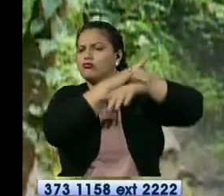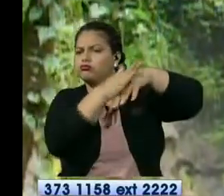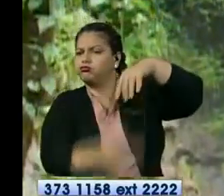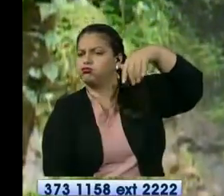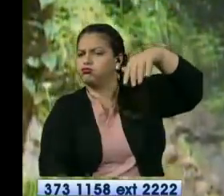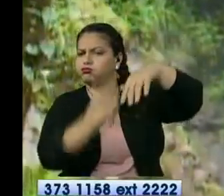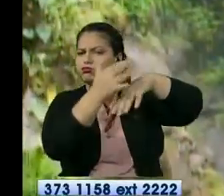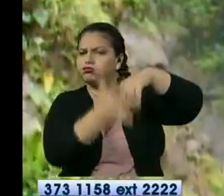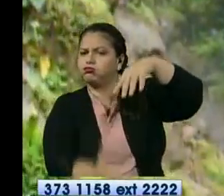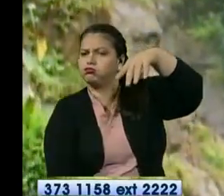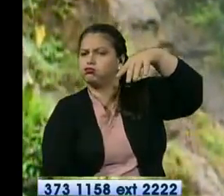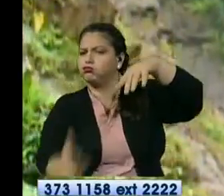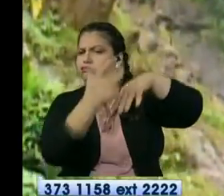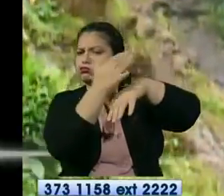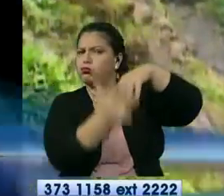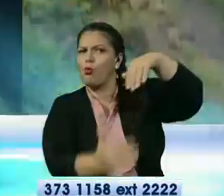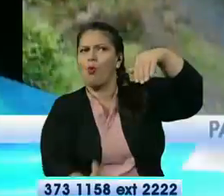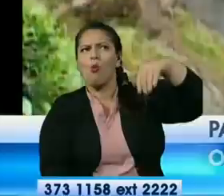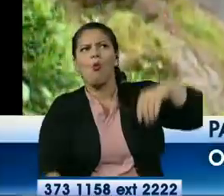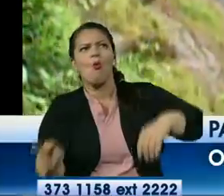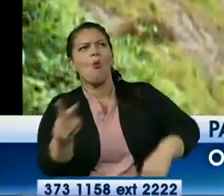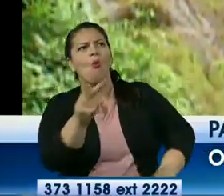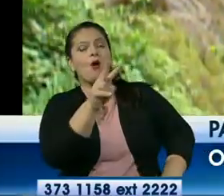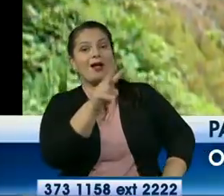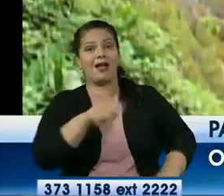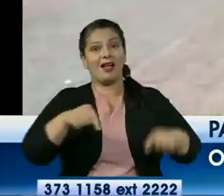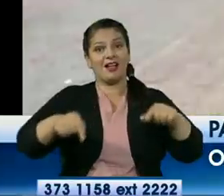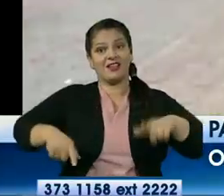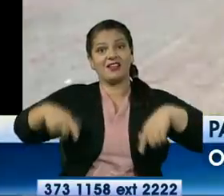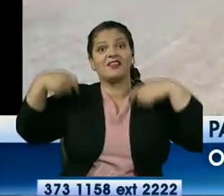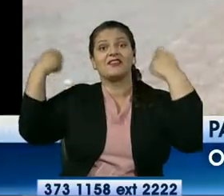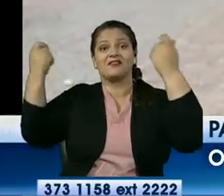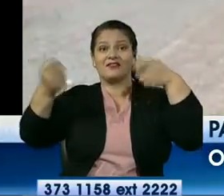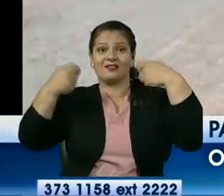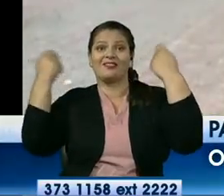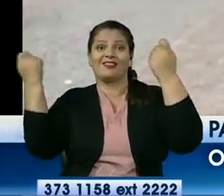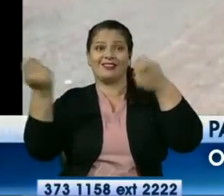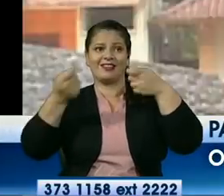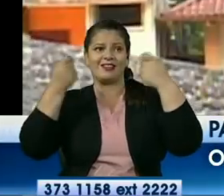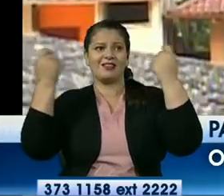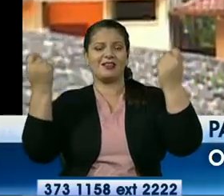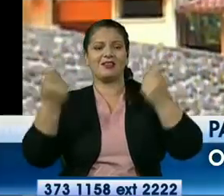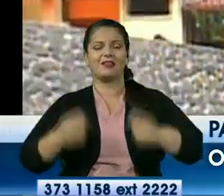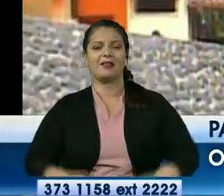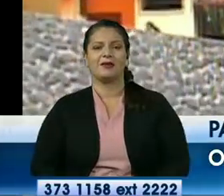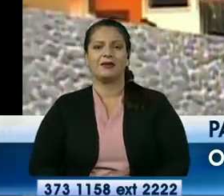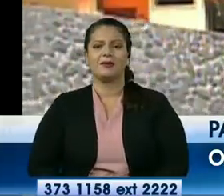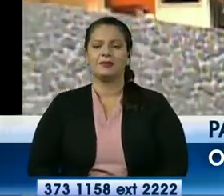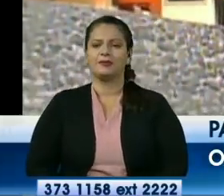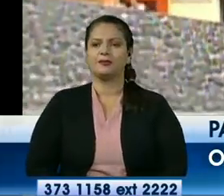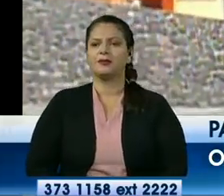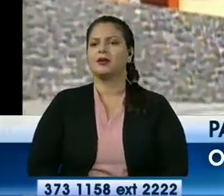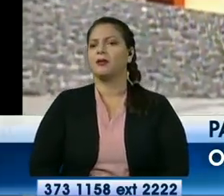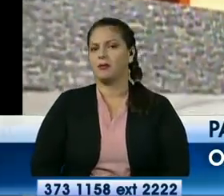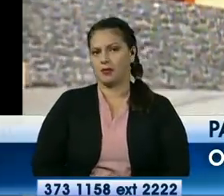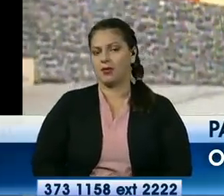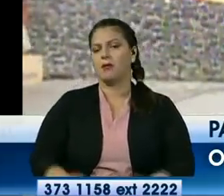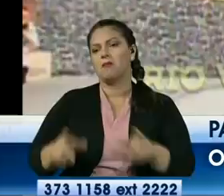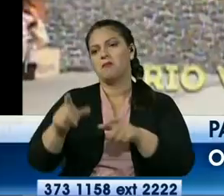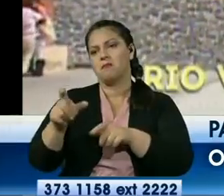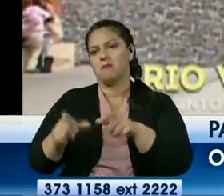de San Miguel Arcángel de Río Verde. Estas fiestas las celebran con una pasada,